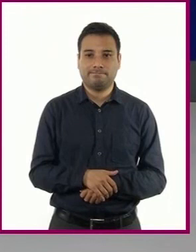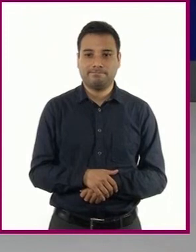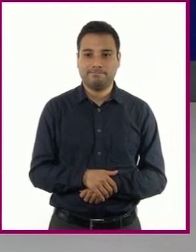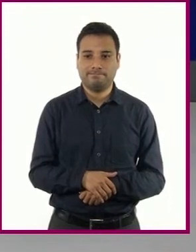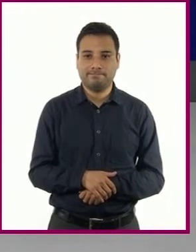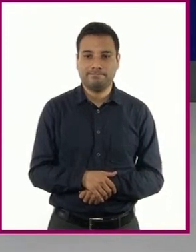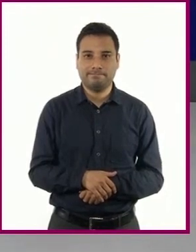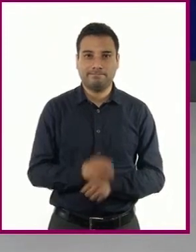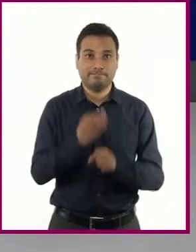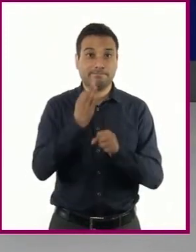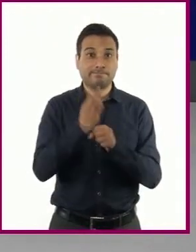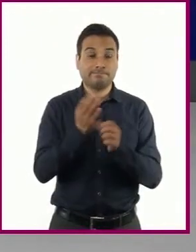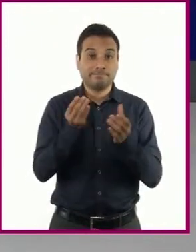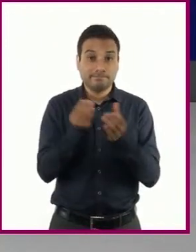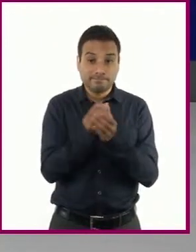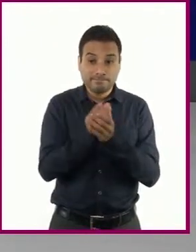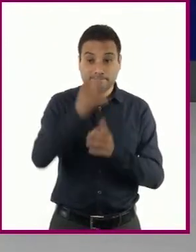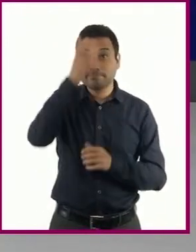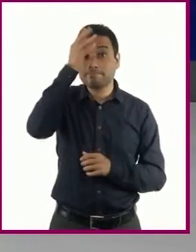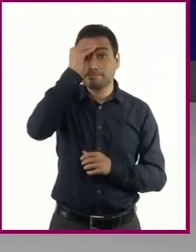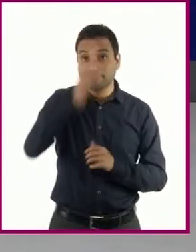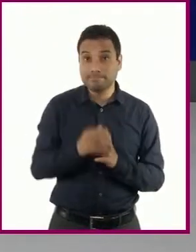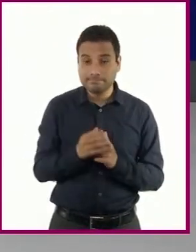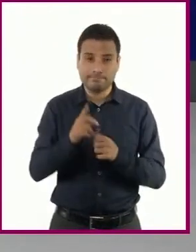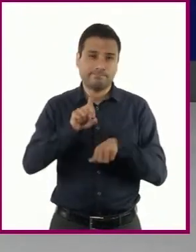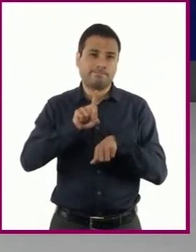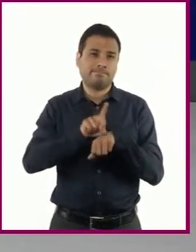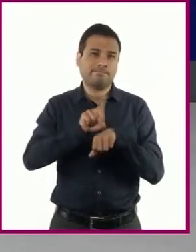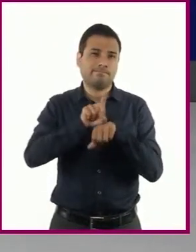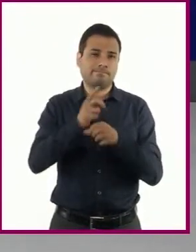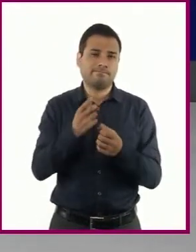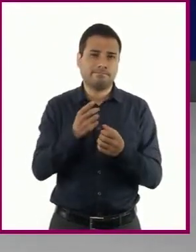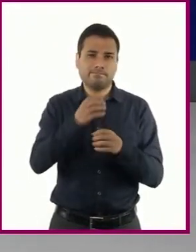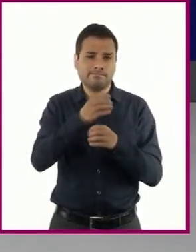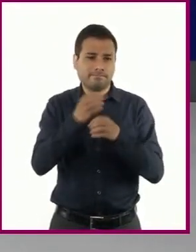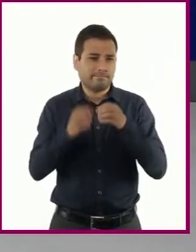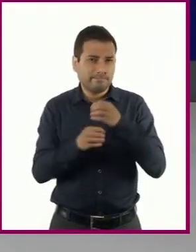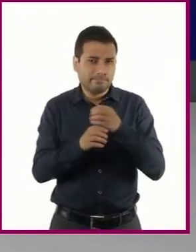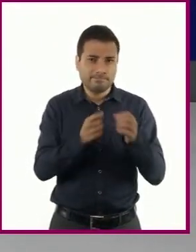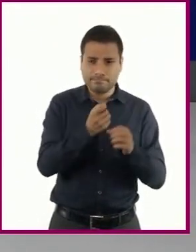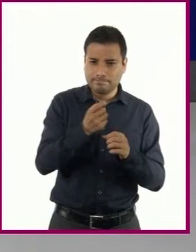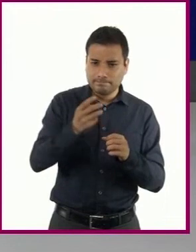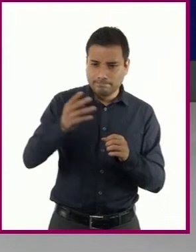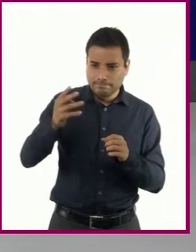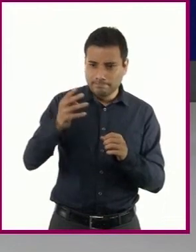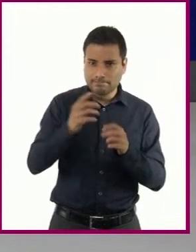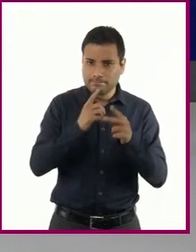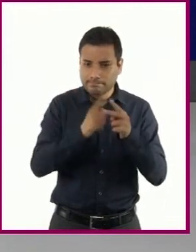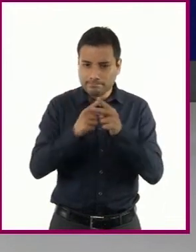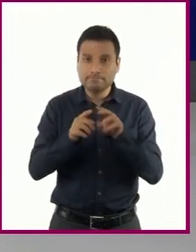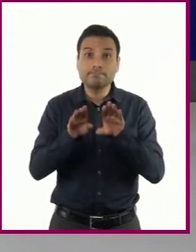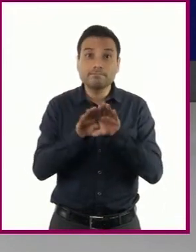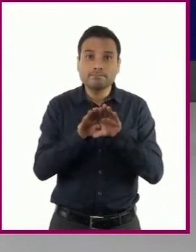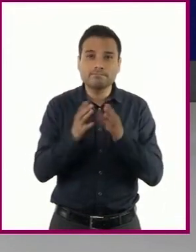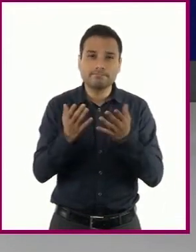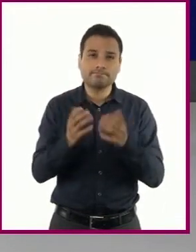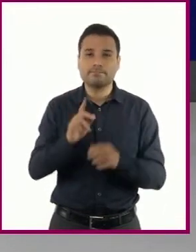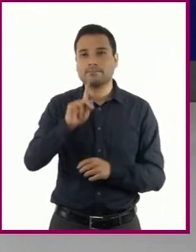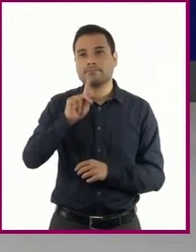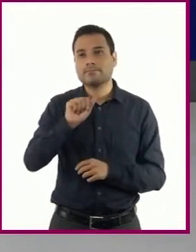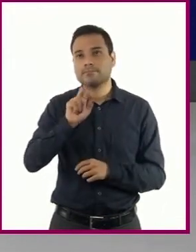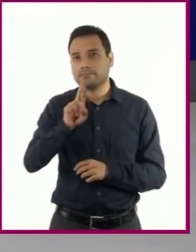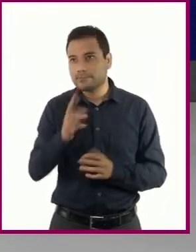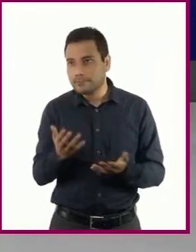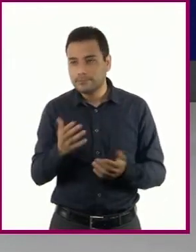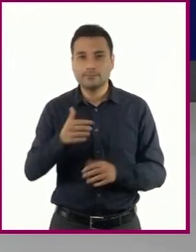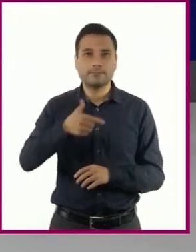En esta sesión aprendimos que de manera cotidiana contamos objetos agrupándolos en conjuntos de 2 llamados pares, de